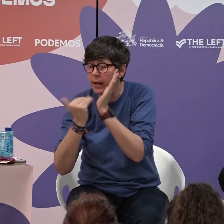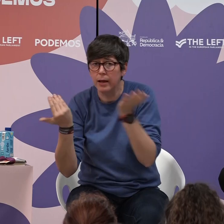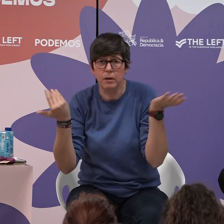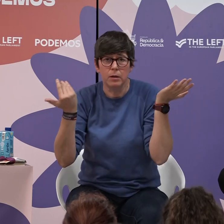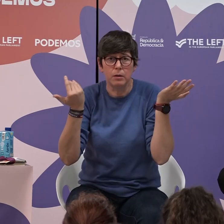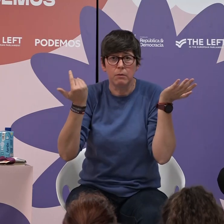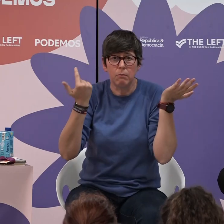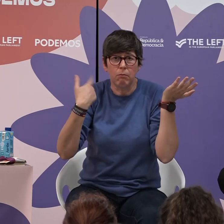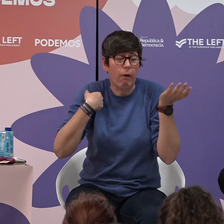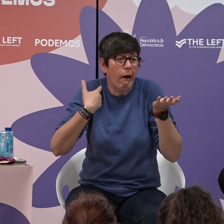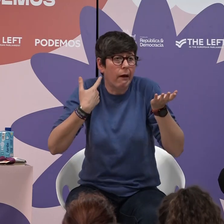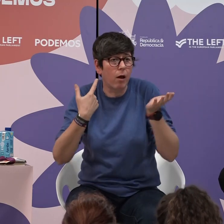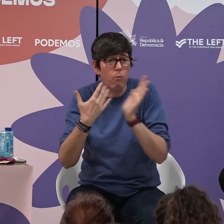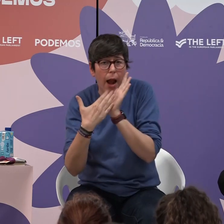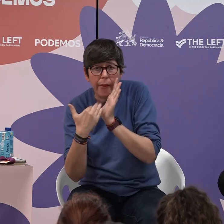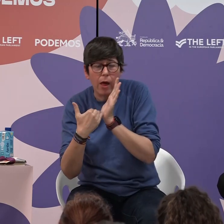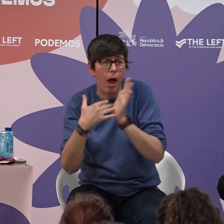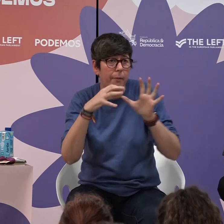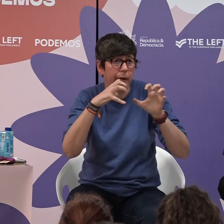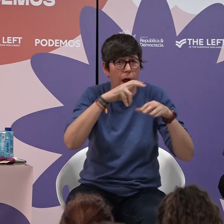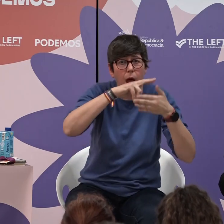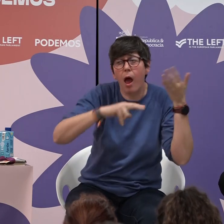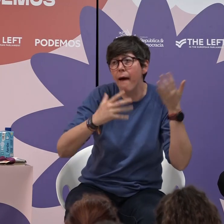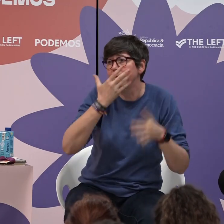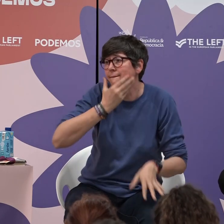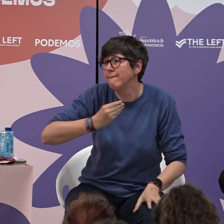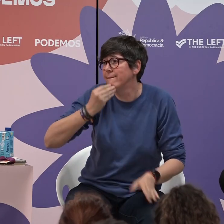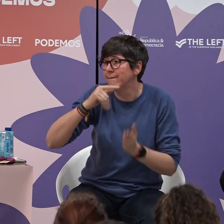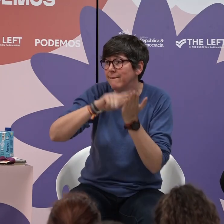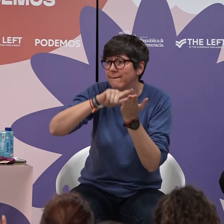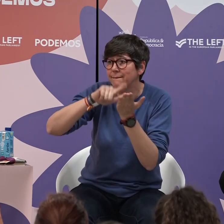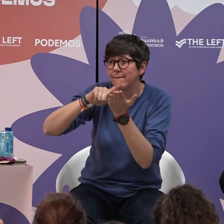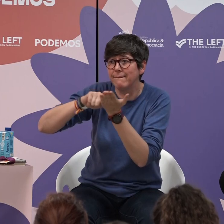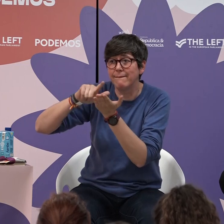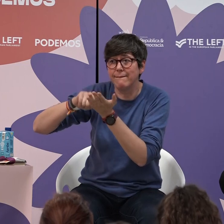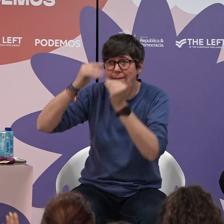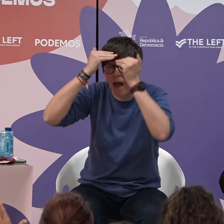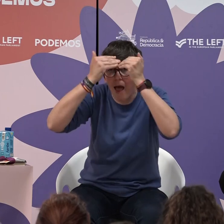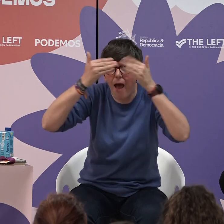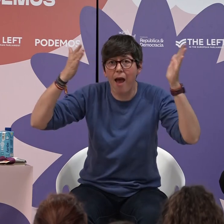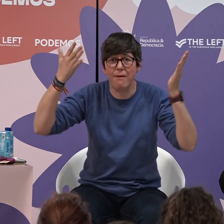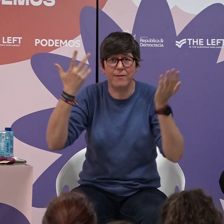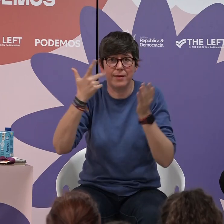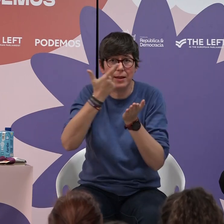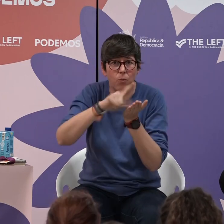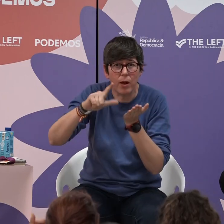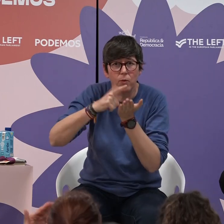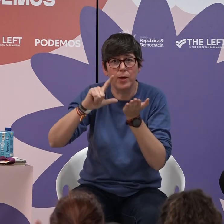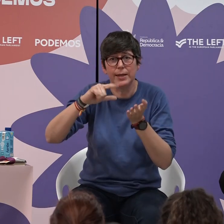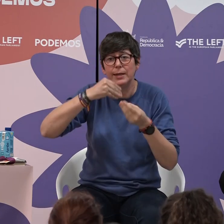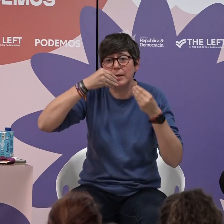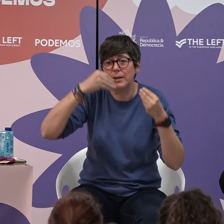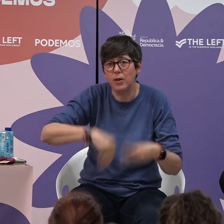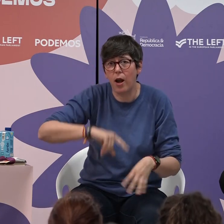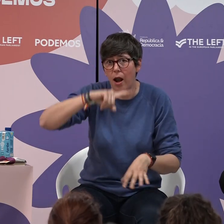ejemplo que una persona aprende en valenciano otra persona Valencia que aprenda Gallego nos